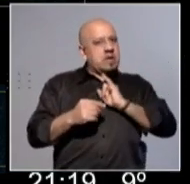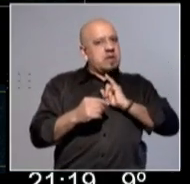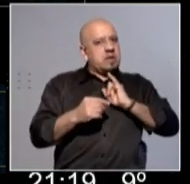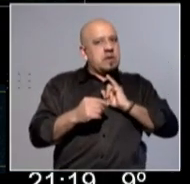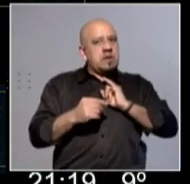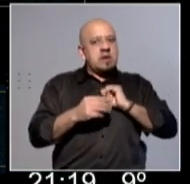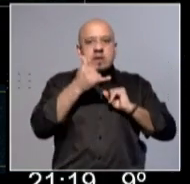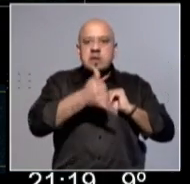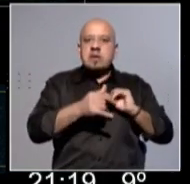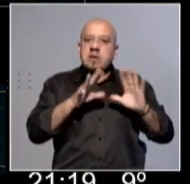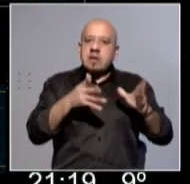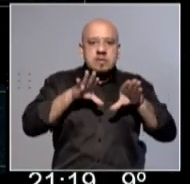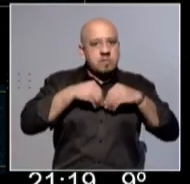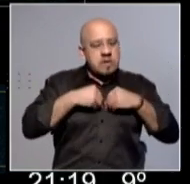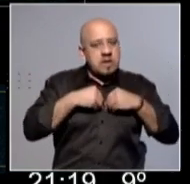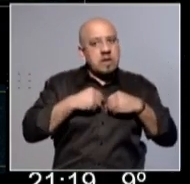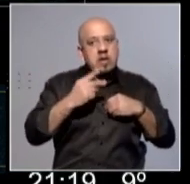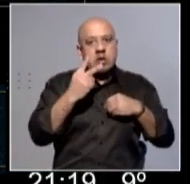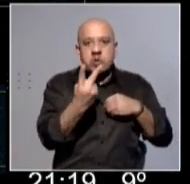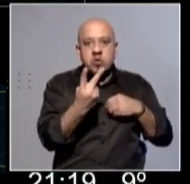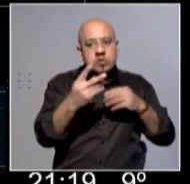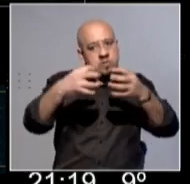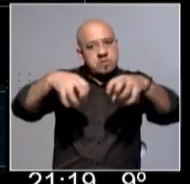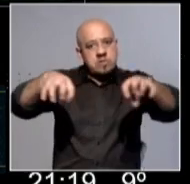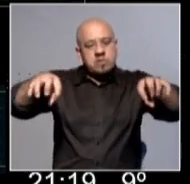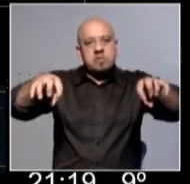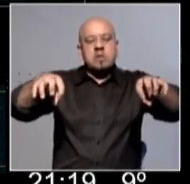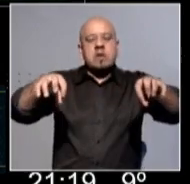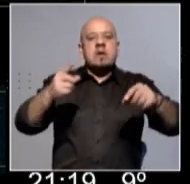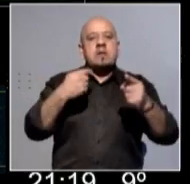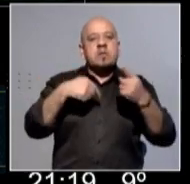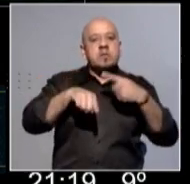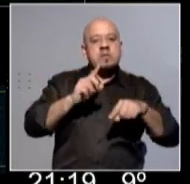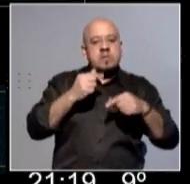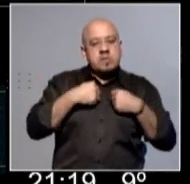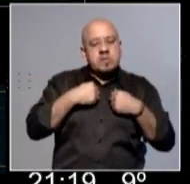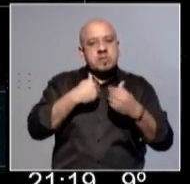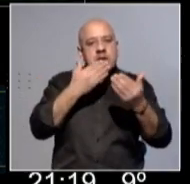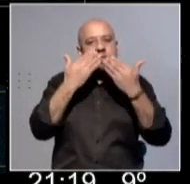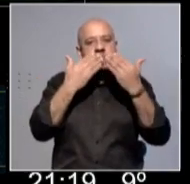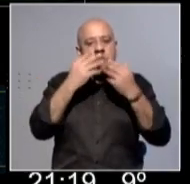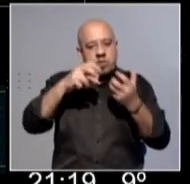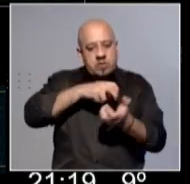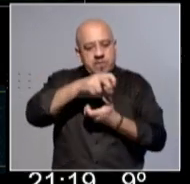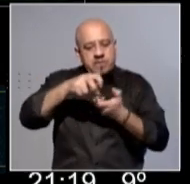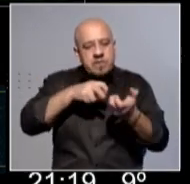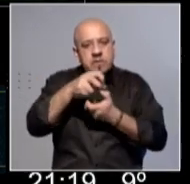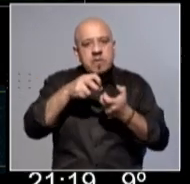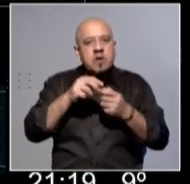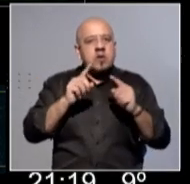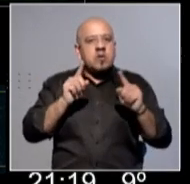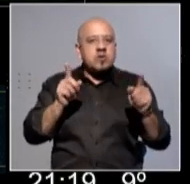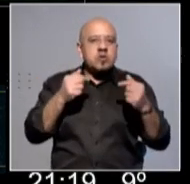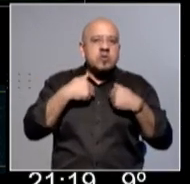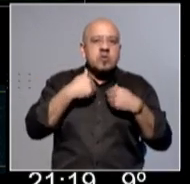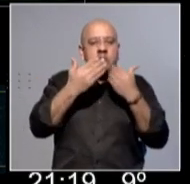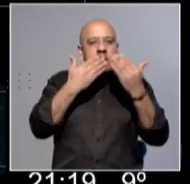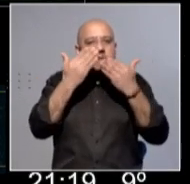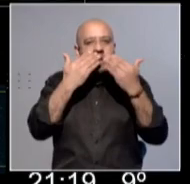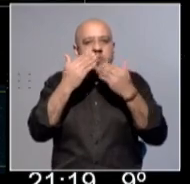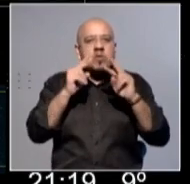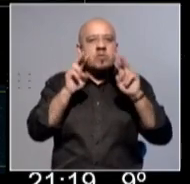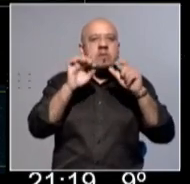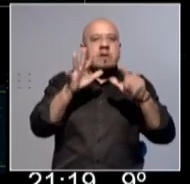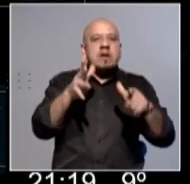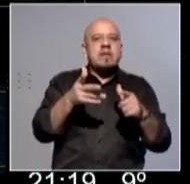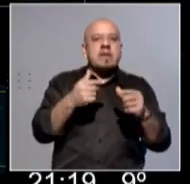la vez, en simultáneo. Cuando nosotros hablamos de conflicto, no necesariamente hablamos de un conflicto antagónico y